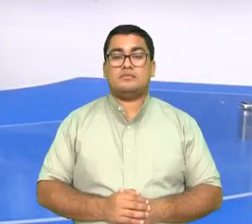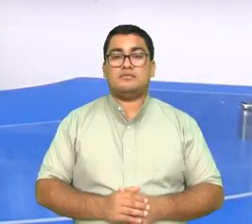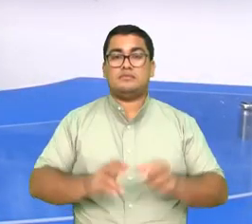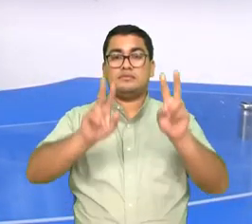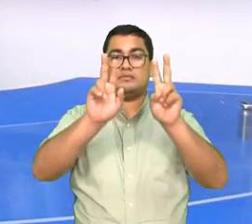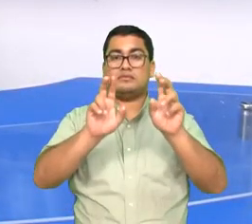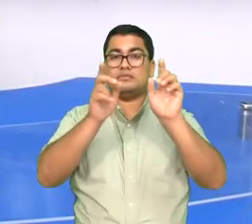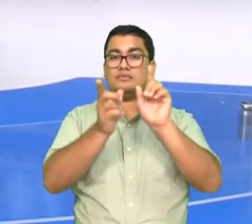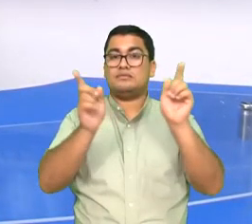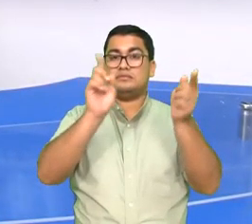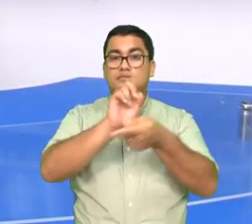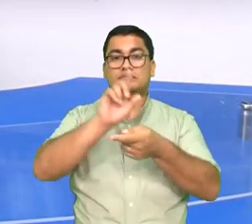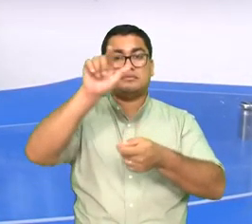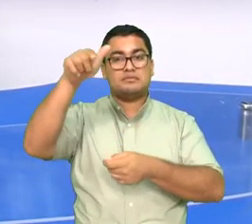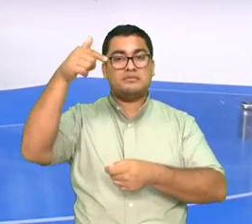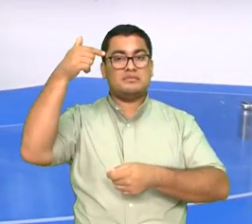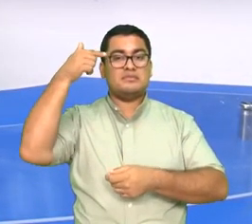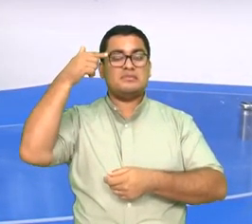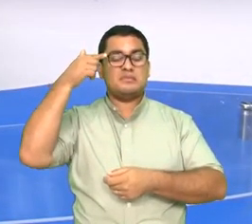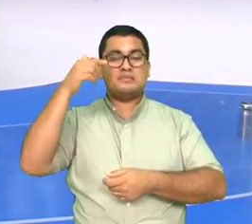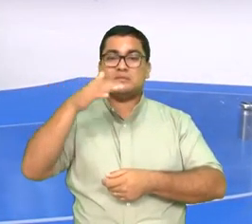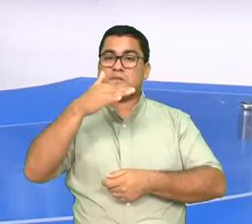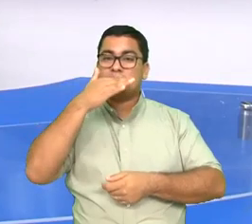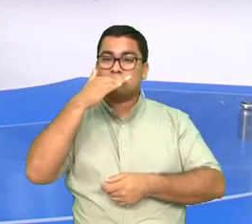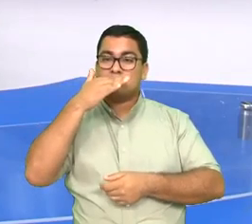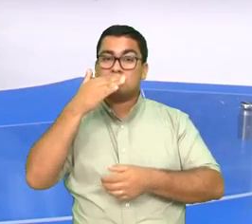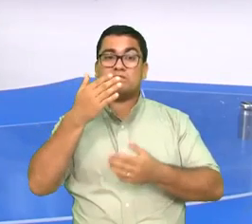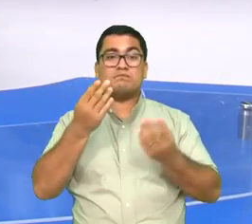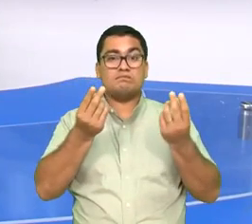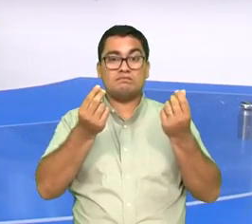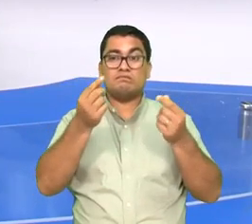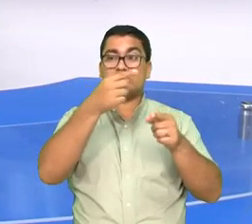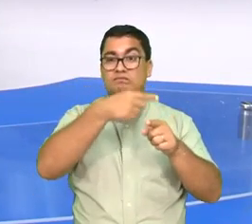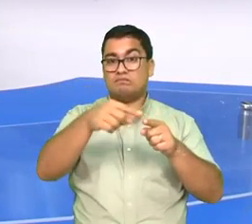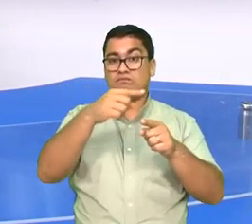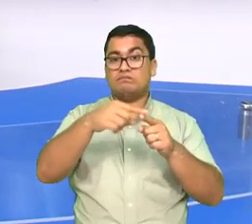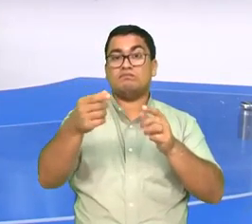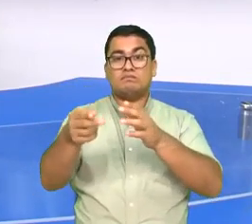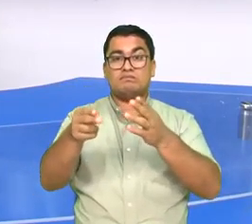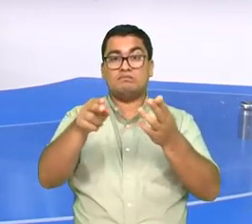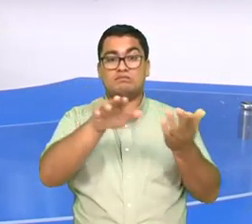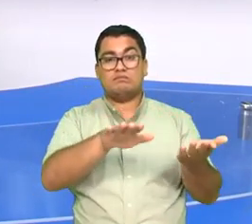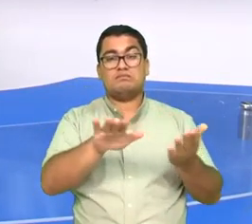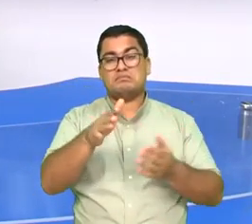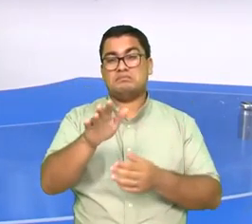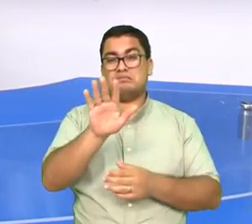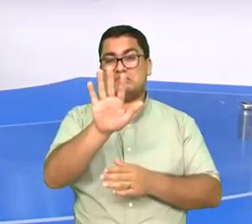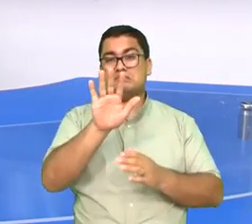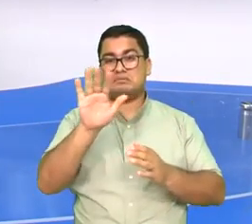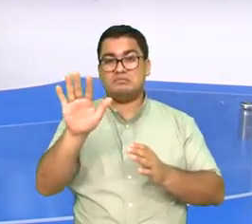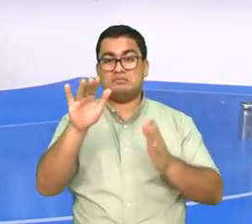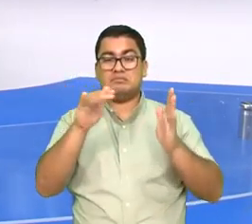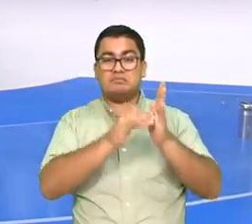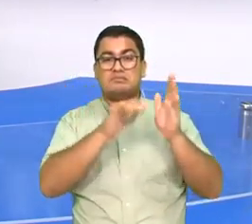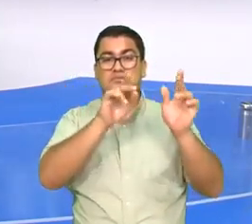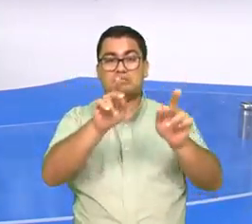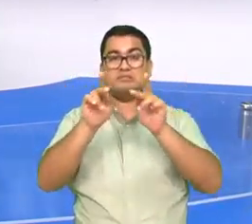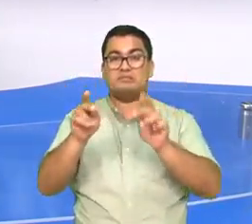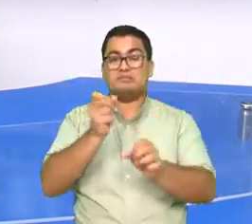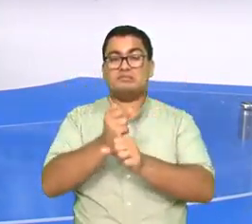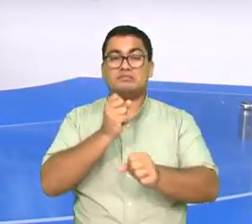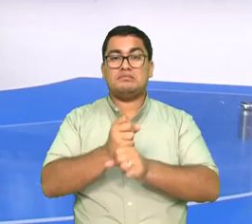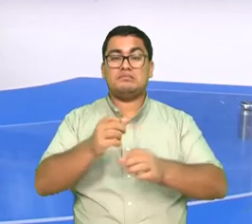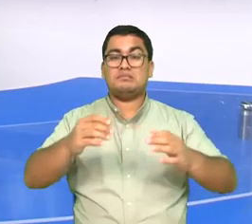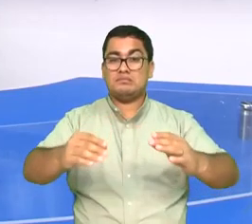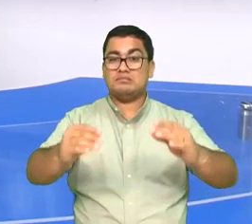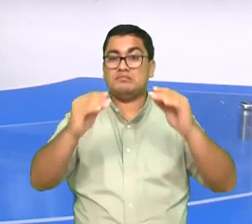Cambiamos de tema. El gobierno sandinista hizo efectivo el pago correspondiente al mes de noviembre a los más de 55.000 trabajadores del